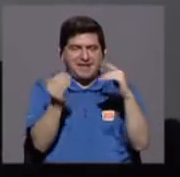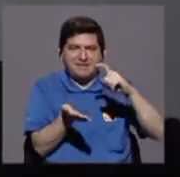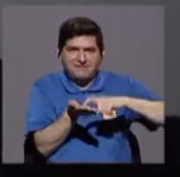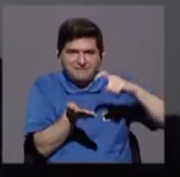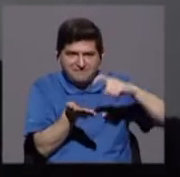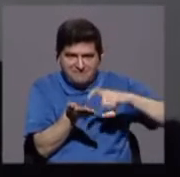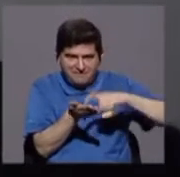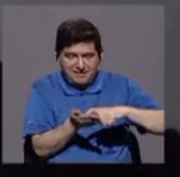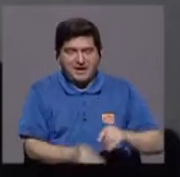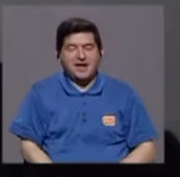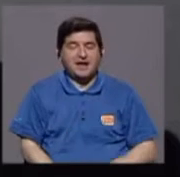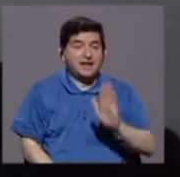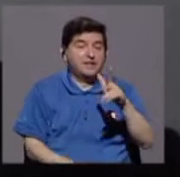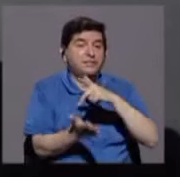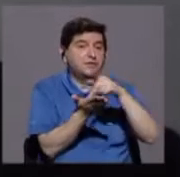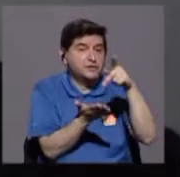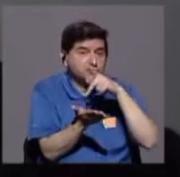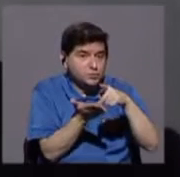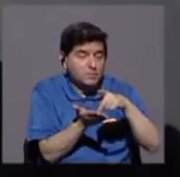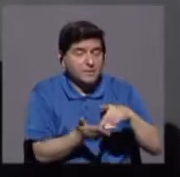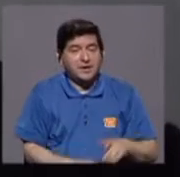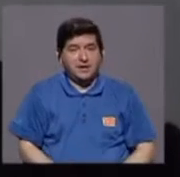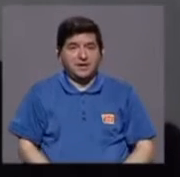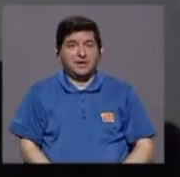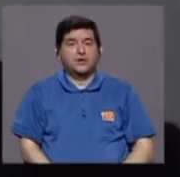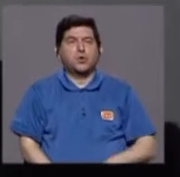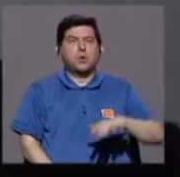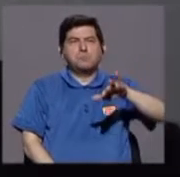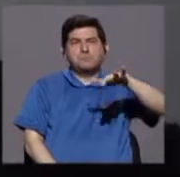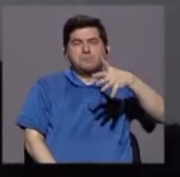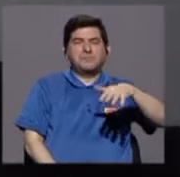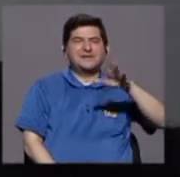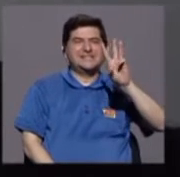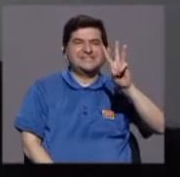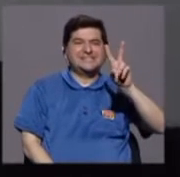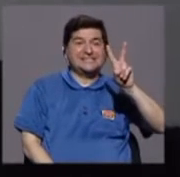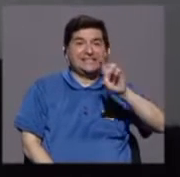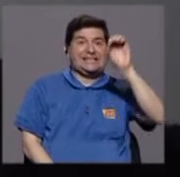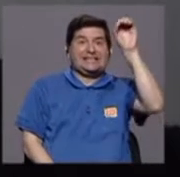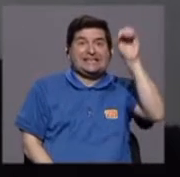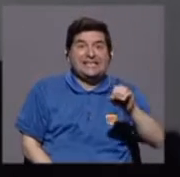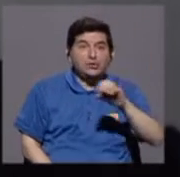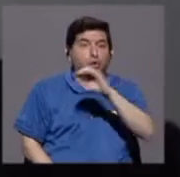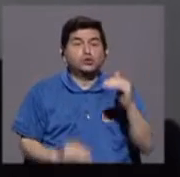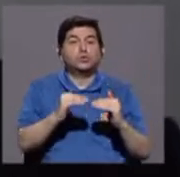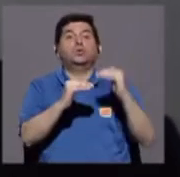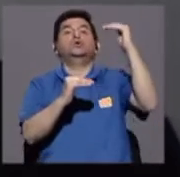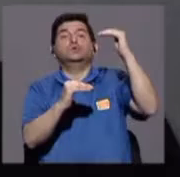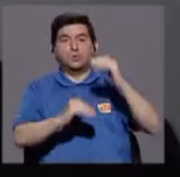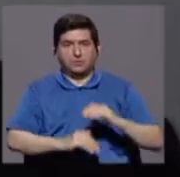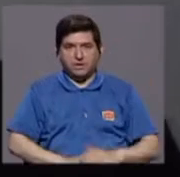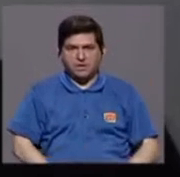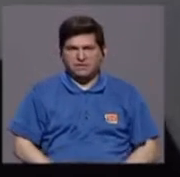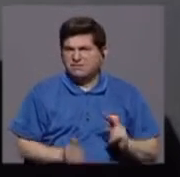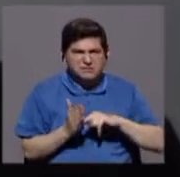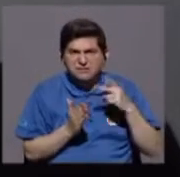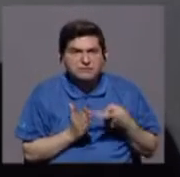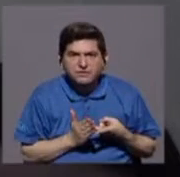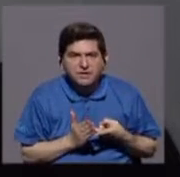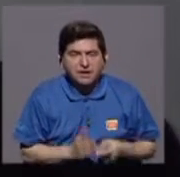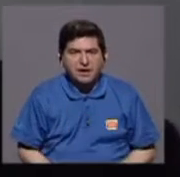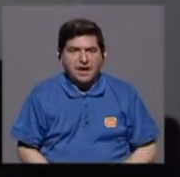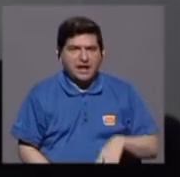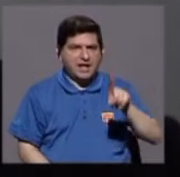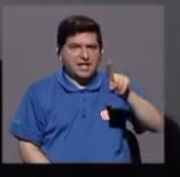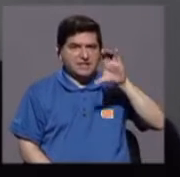de compromiso de sus salarios, de sus ingresos, alrededor del 62% o más. Lo que quiere decir es que de